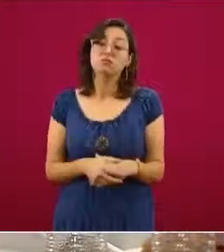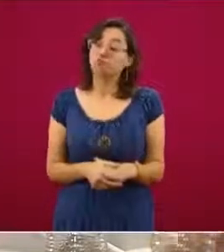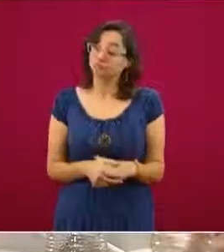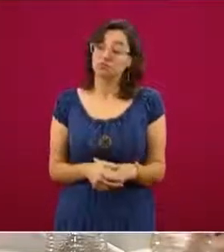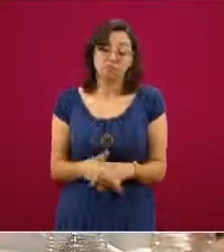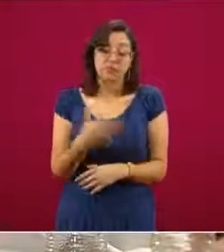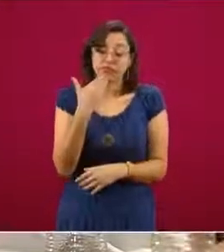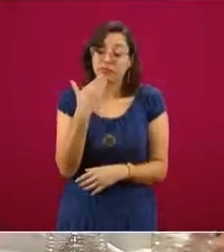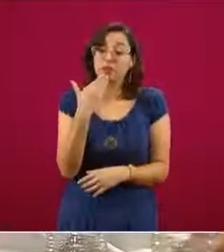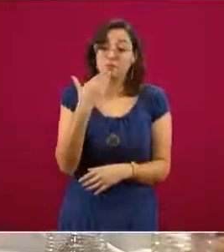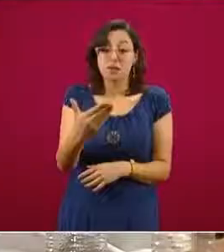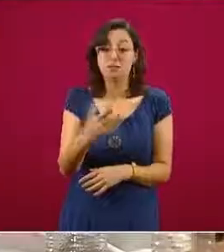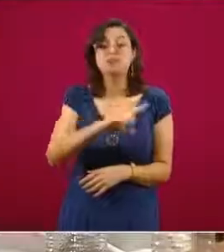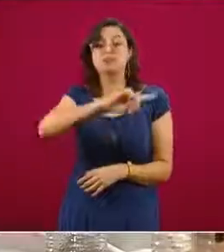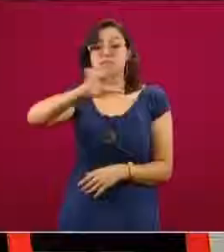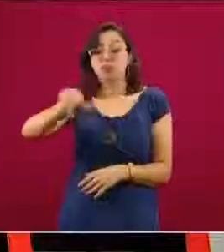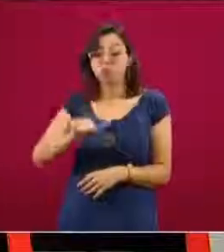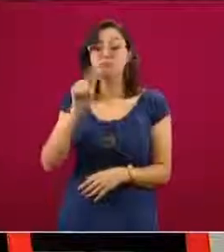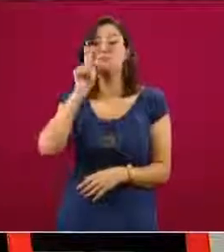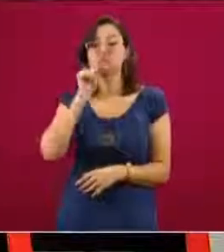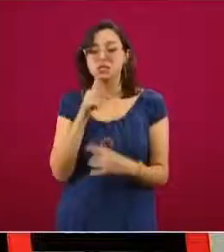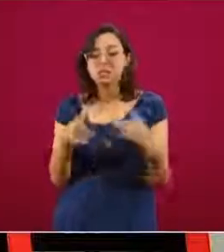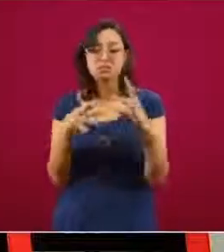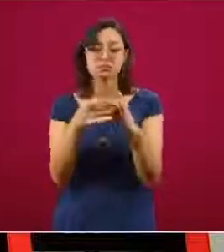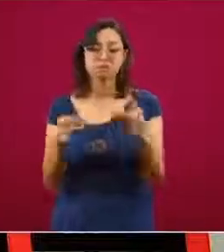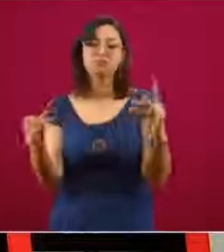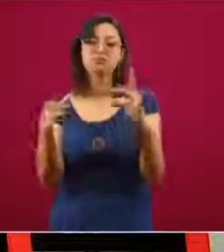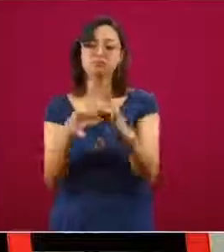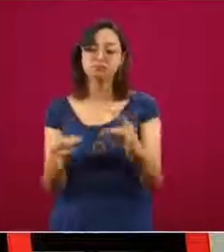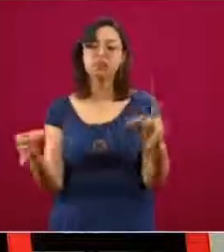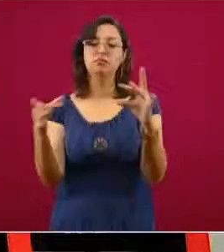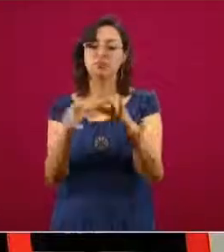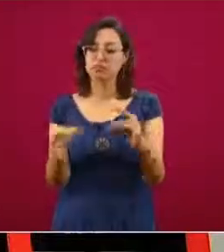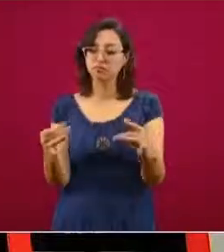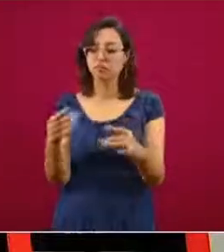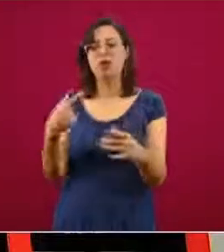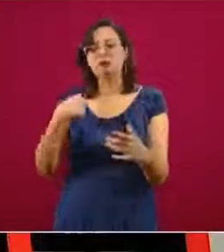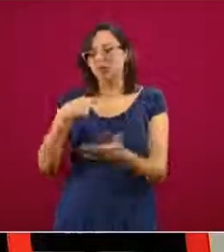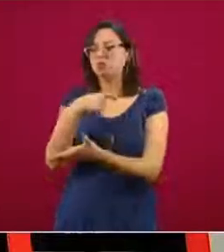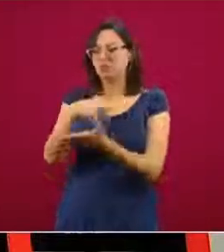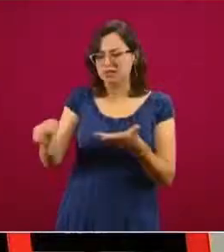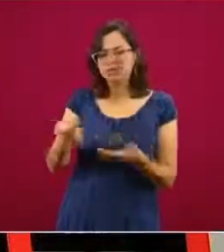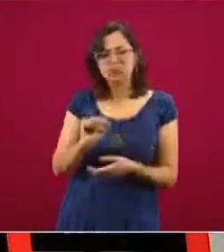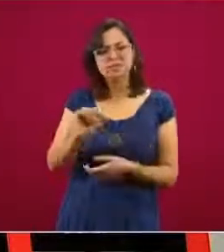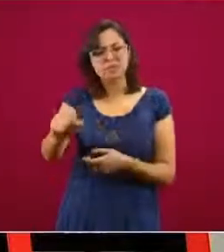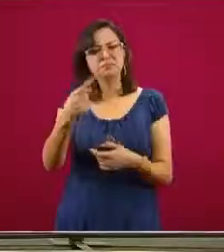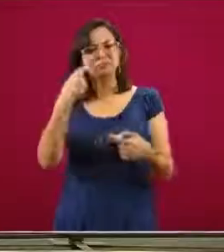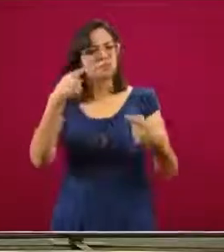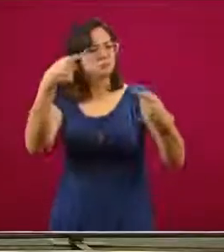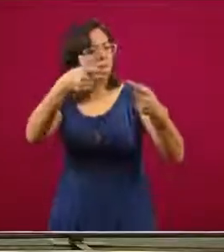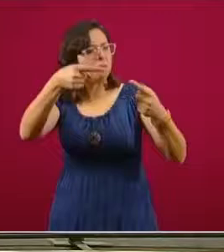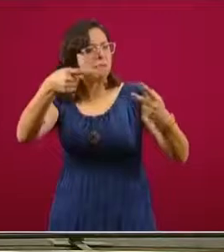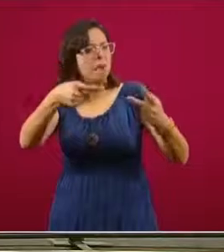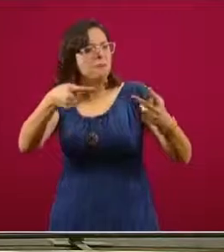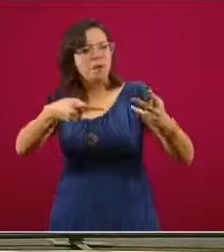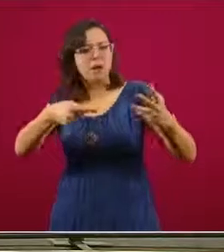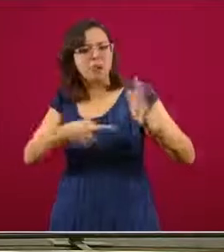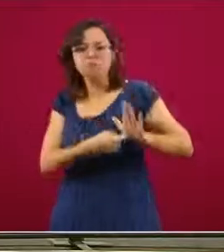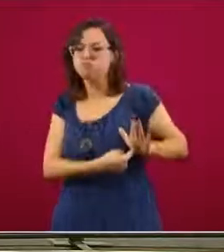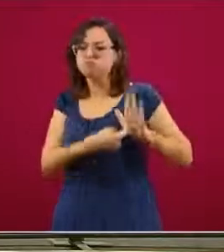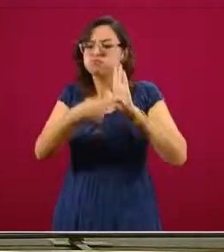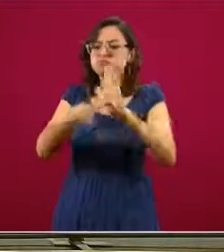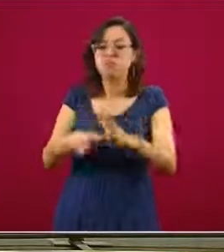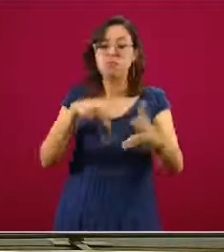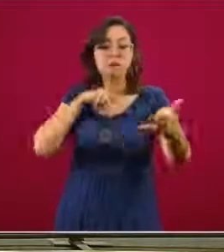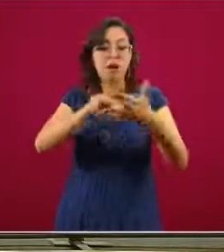cosa, dar una conferencia de prensa mañana para explicar paso a paso. La clave en este momento es la transparencia para tener que